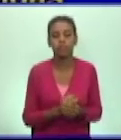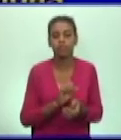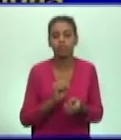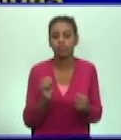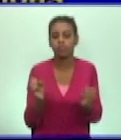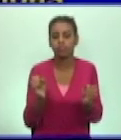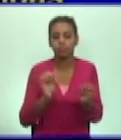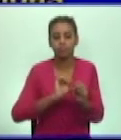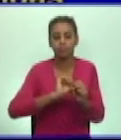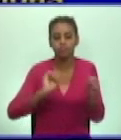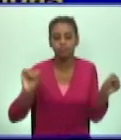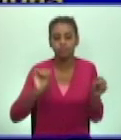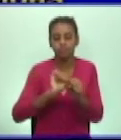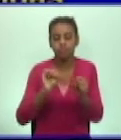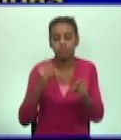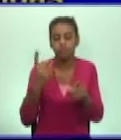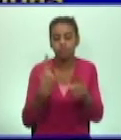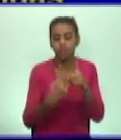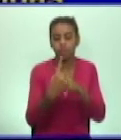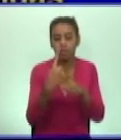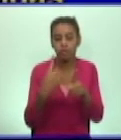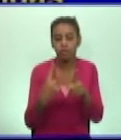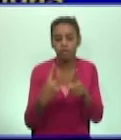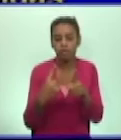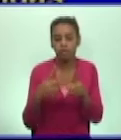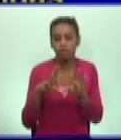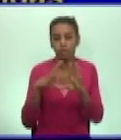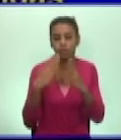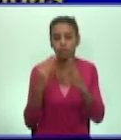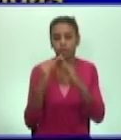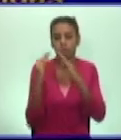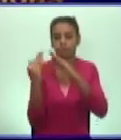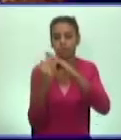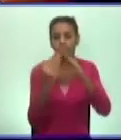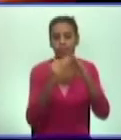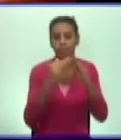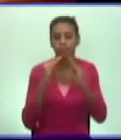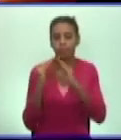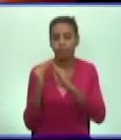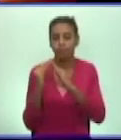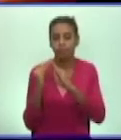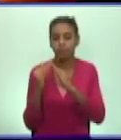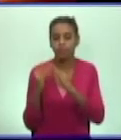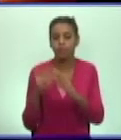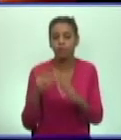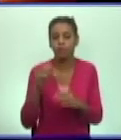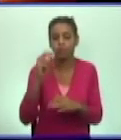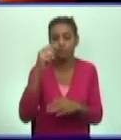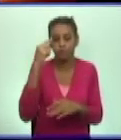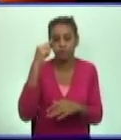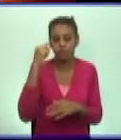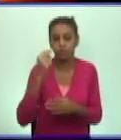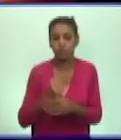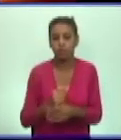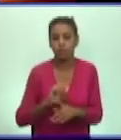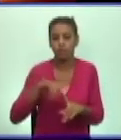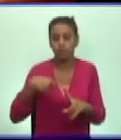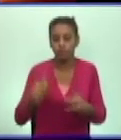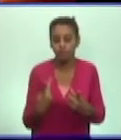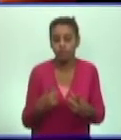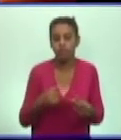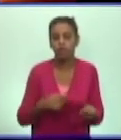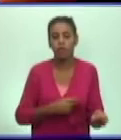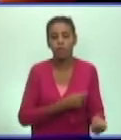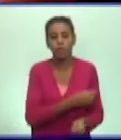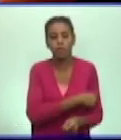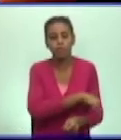casi todas las ciudades de Vietnam. Y una vez más, el pueblo vietnamita en pie de lucha, entonces a enfrentar esa agresión. Ustedes pueden resumir